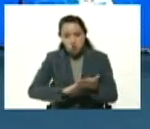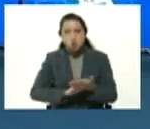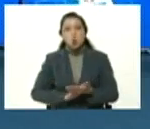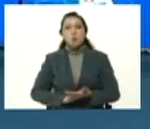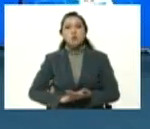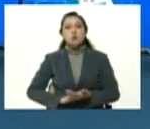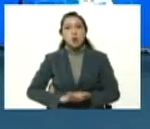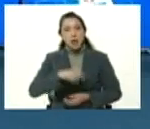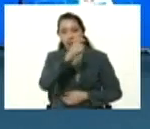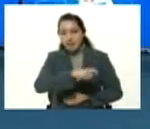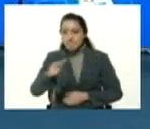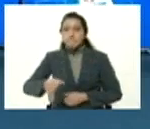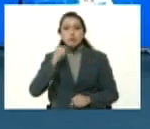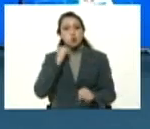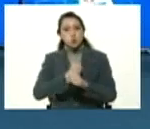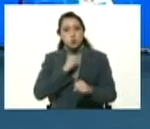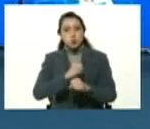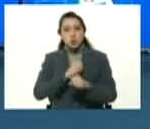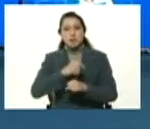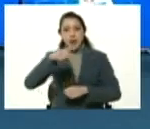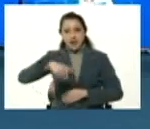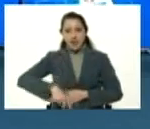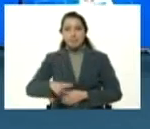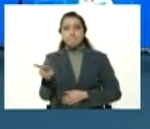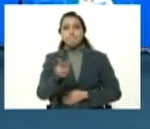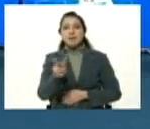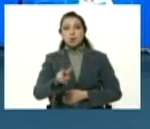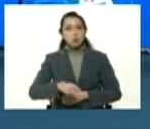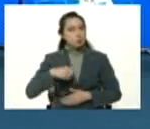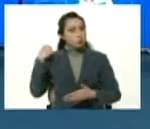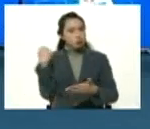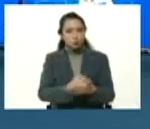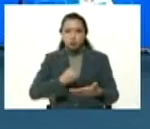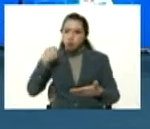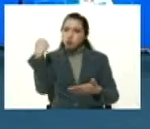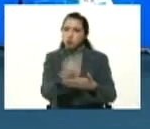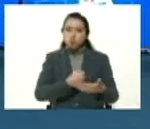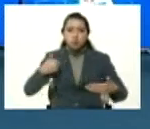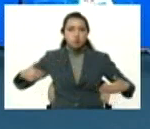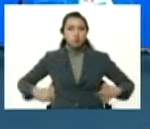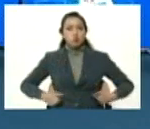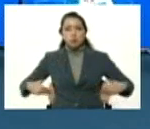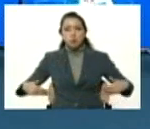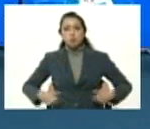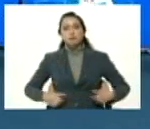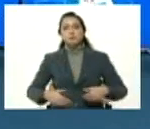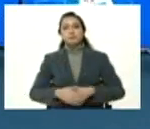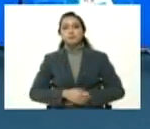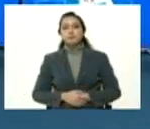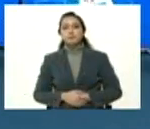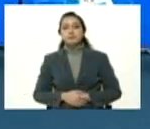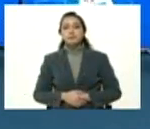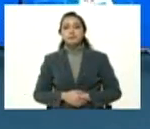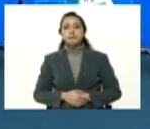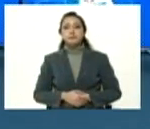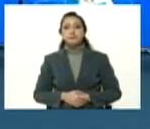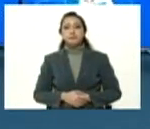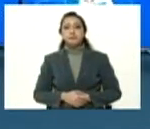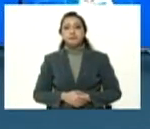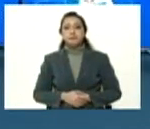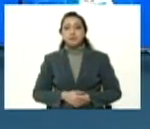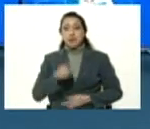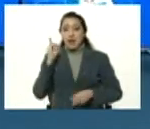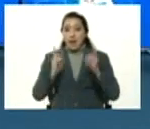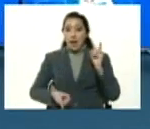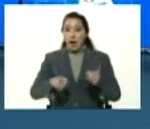fuerzas productivas del país. Hay que insistir, perseverar. A veces no